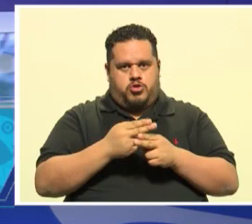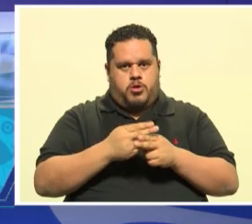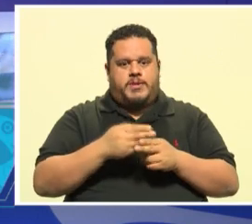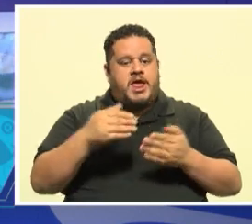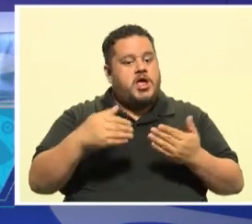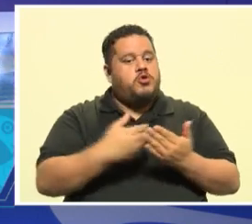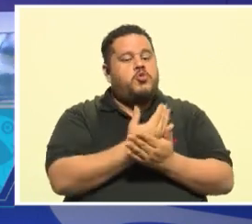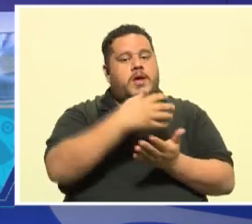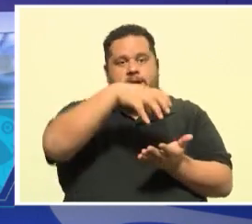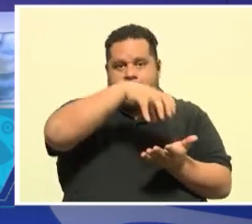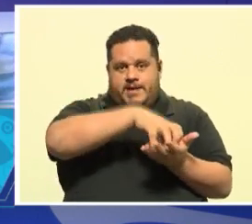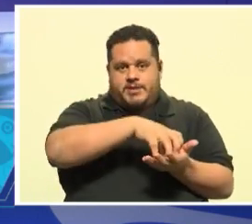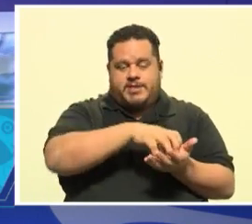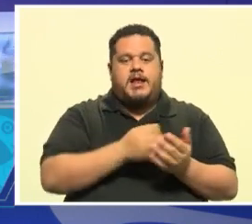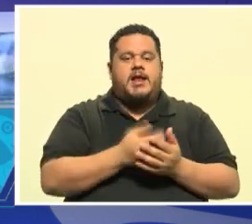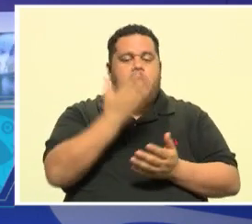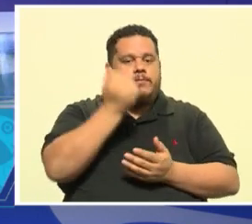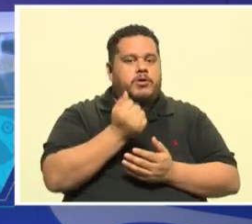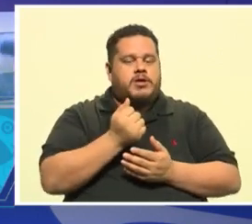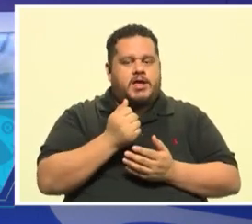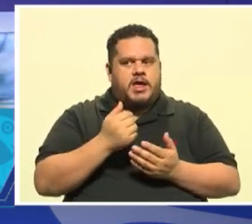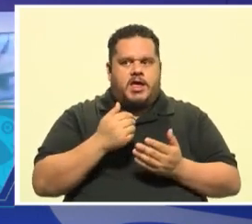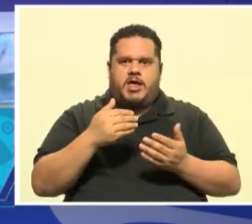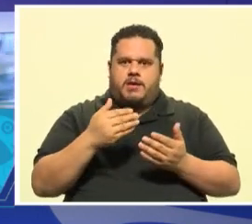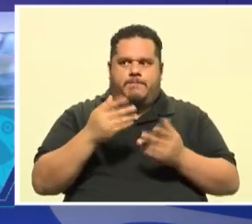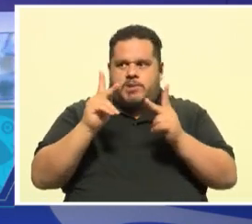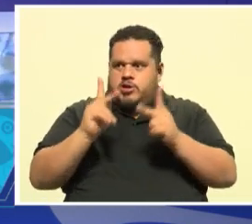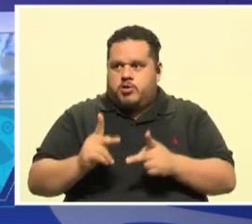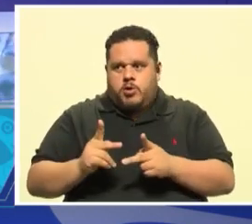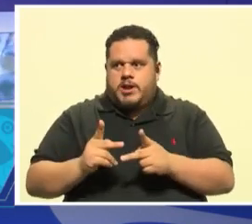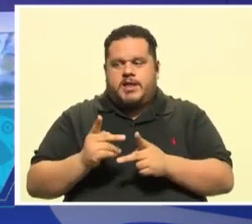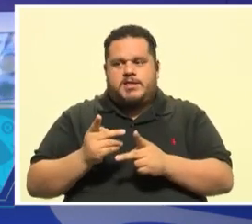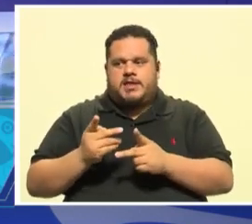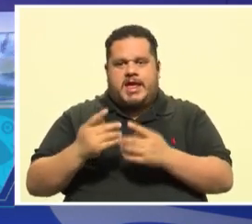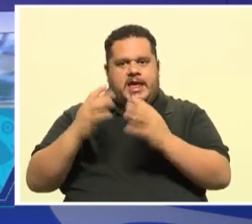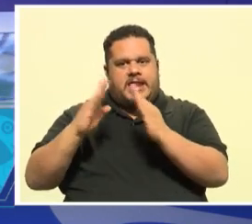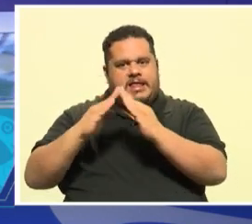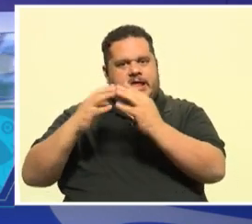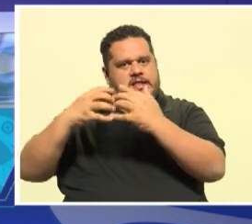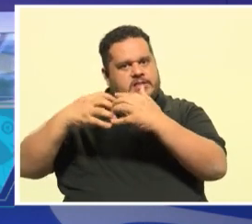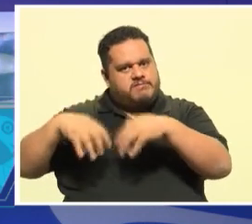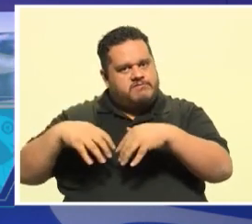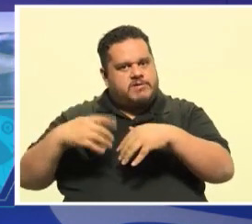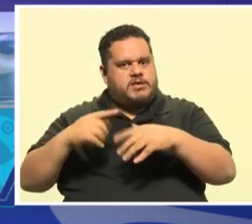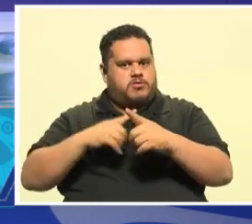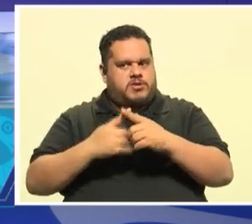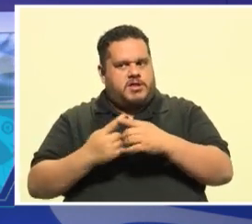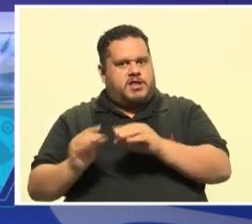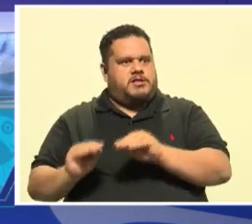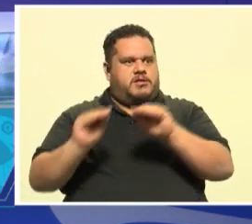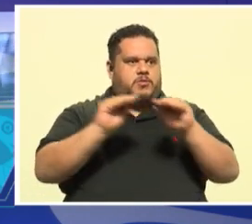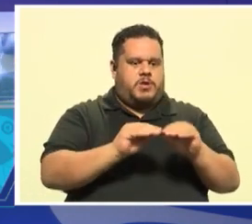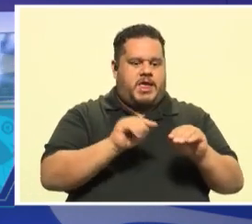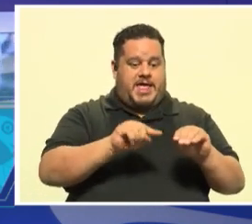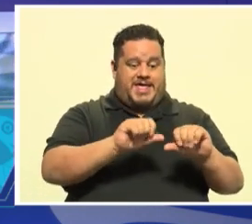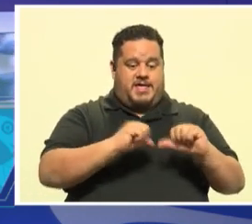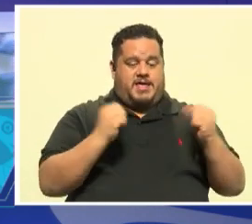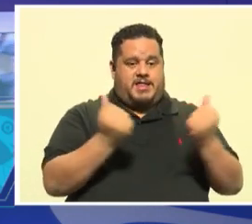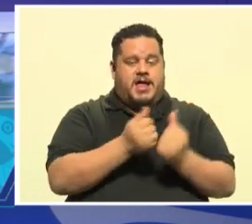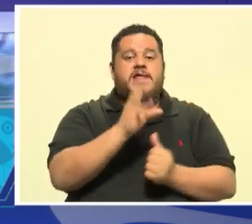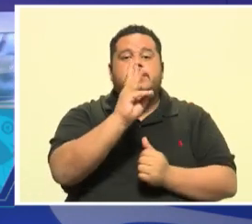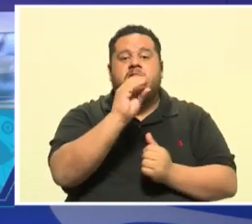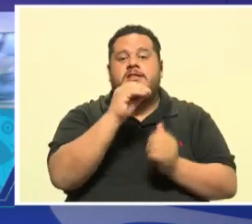de mucha generosidad, tanto en la reacción con la muchacha embarazada que cruzó la frontera, como